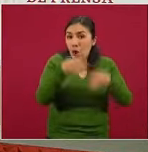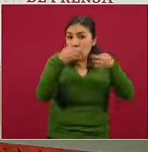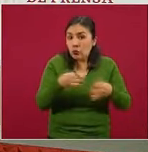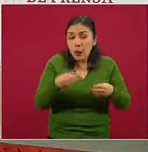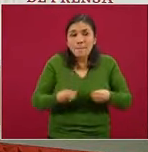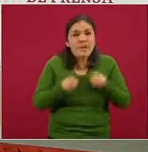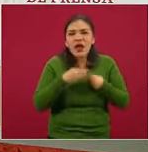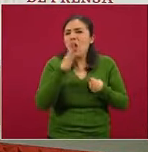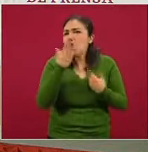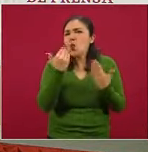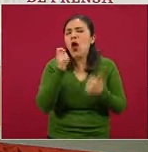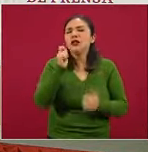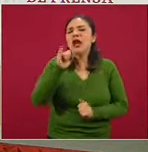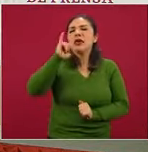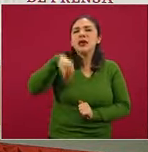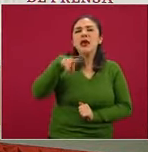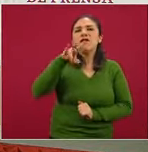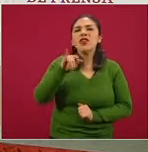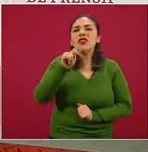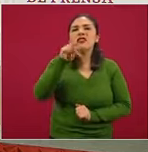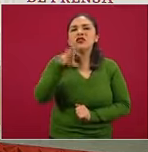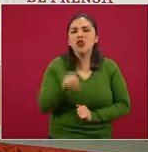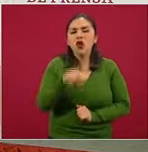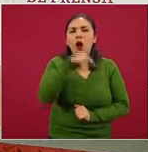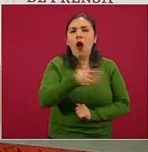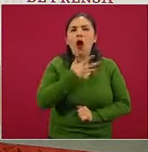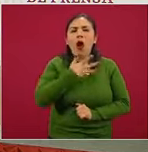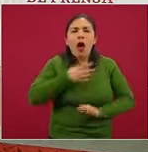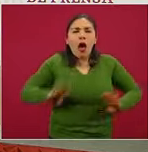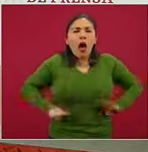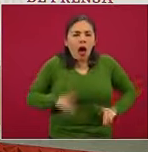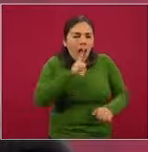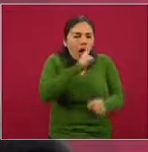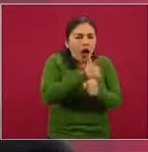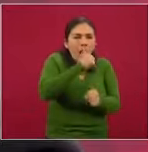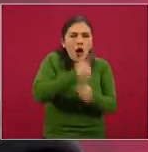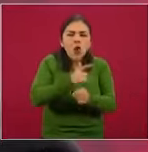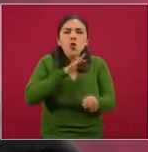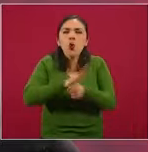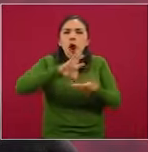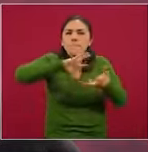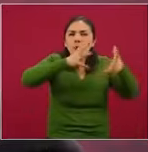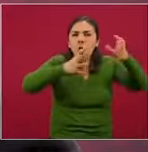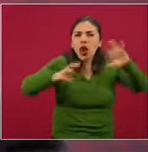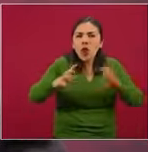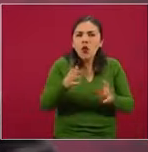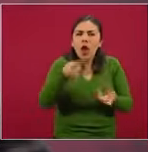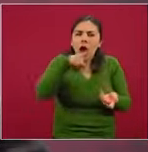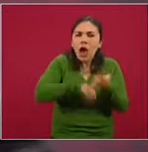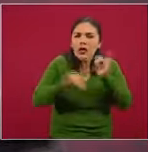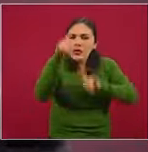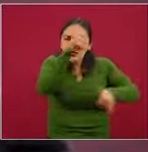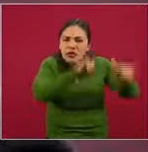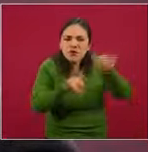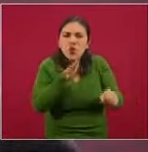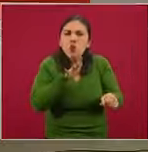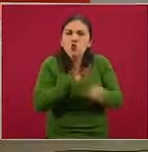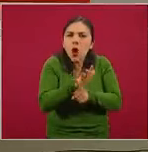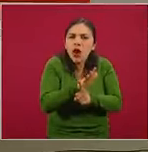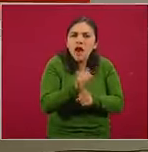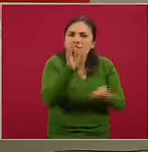llamamos in vitro, en donde se identifican las moléculas relevantes, su comportamiento químico,